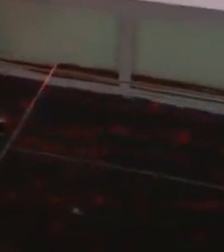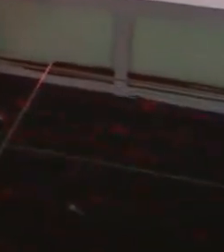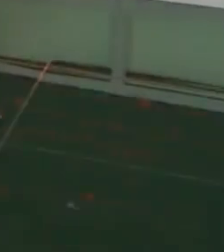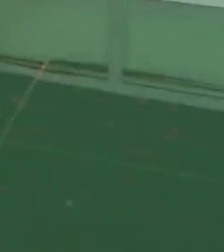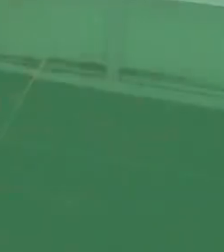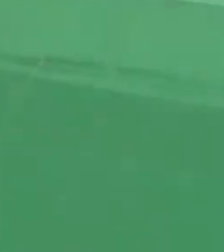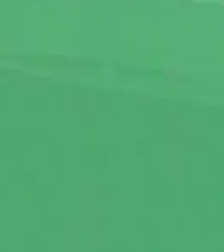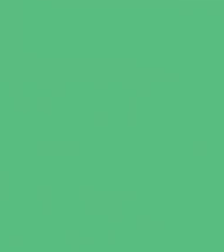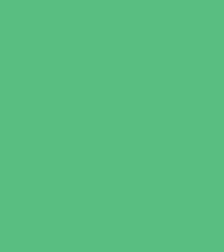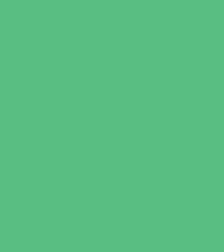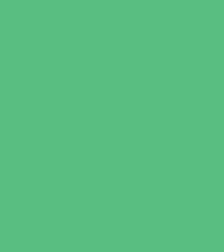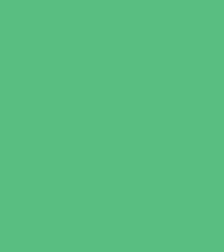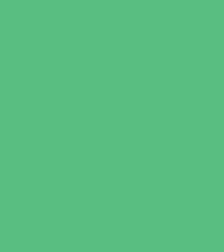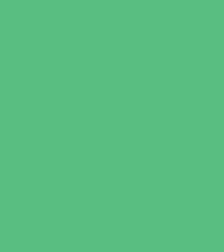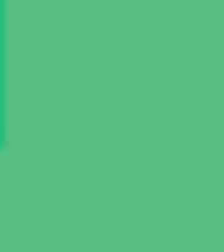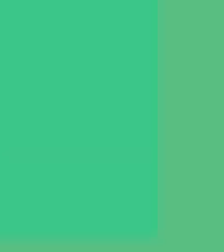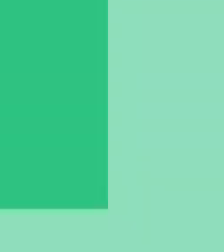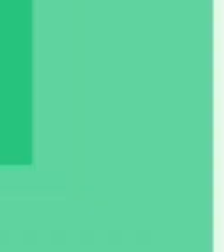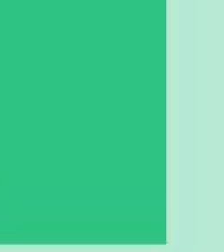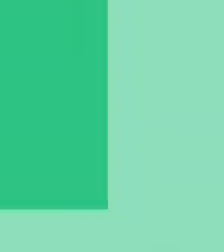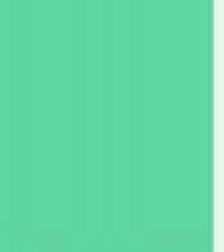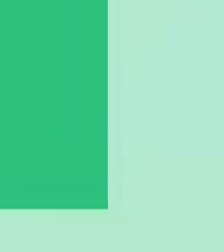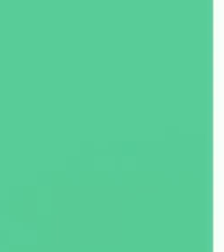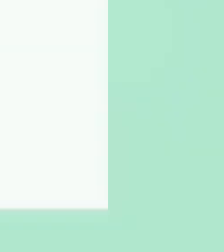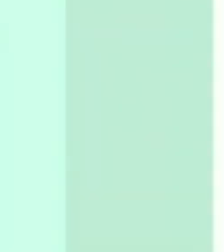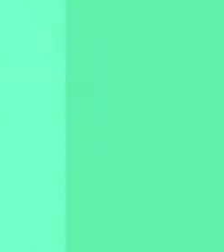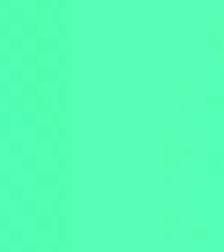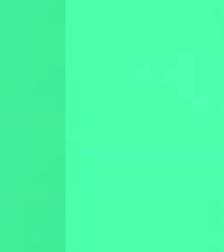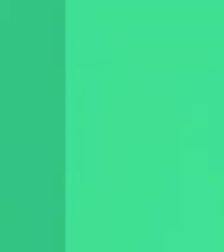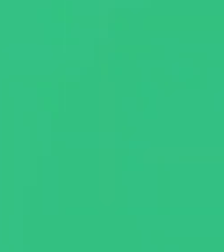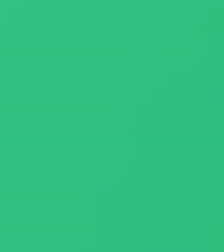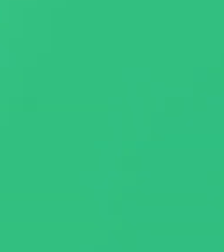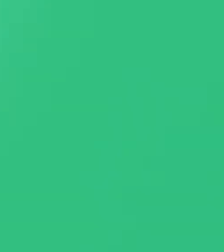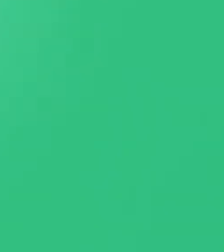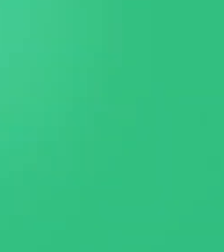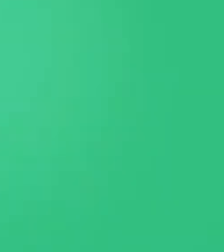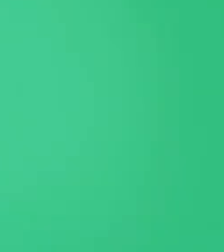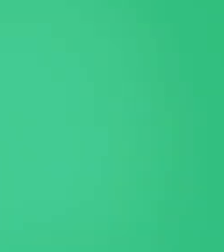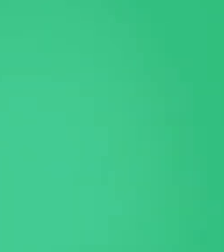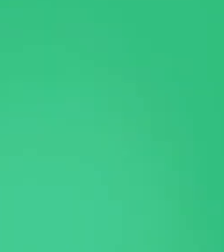Salve Gilda.